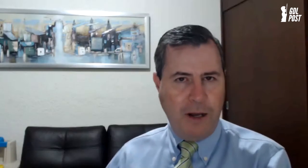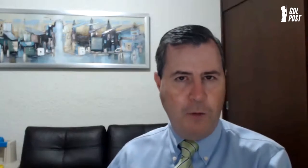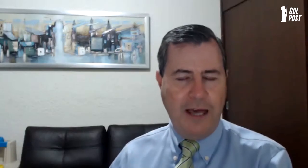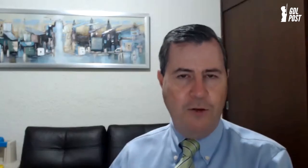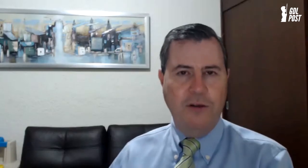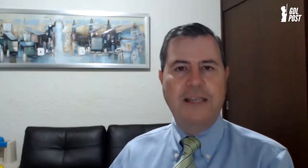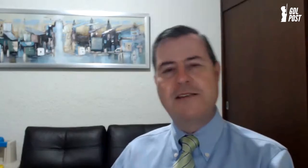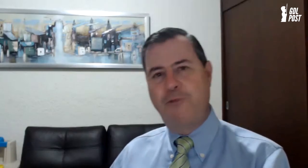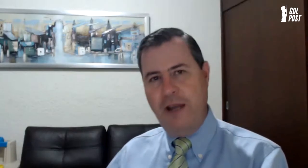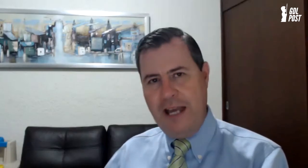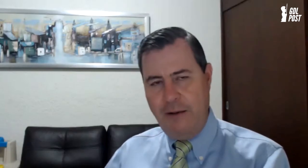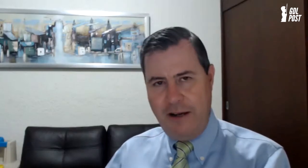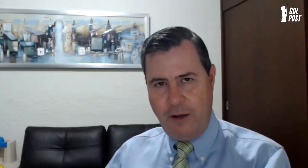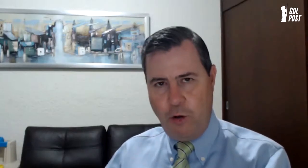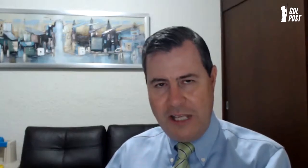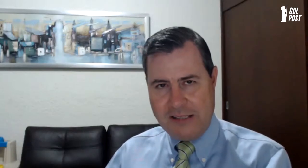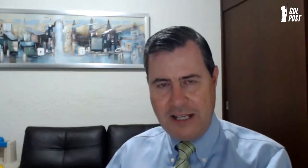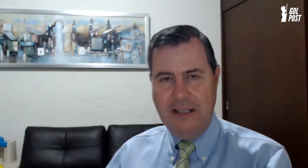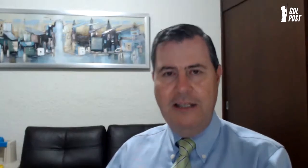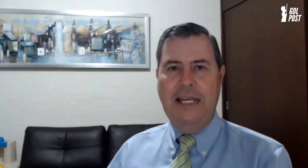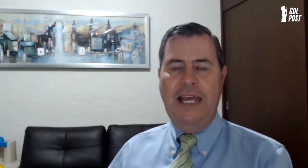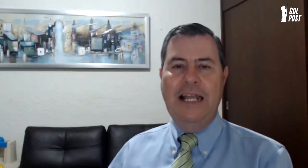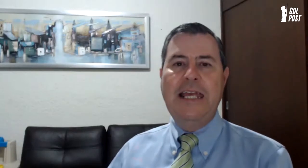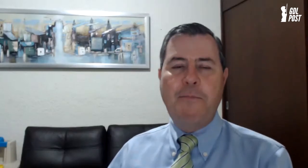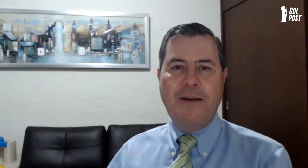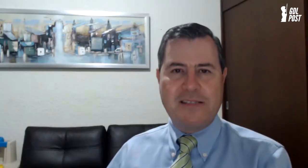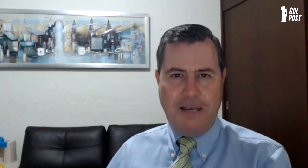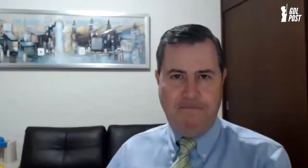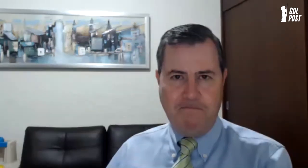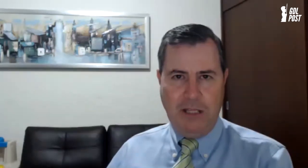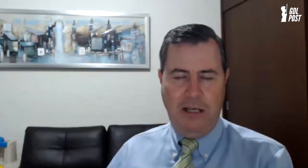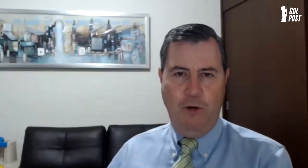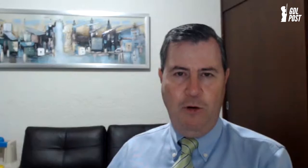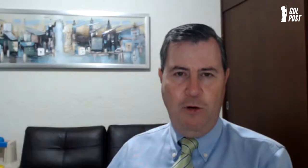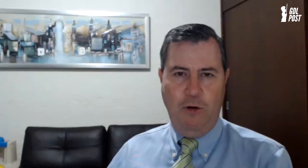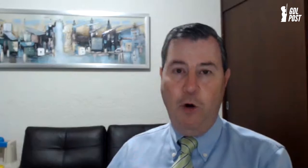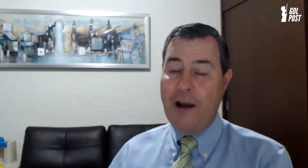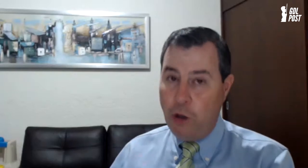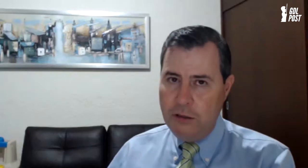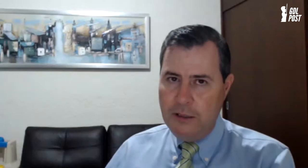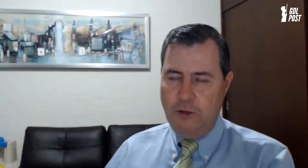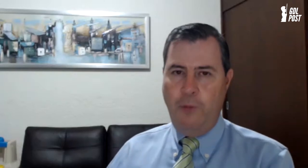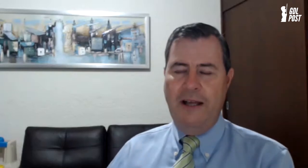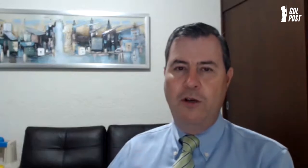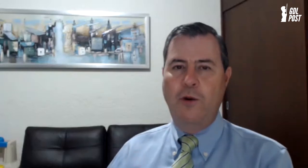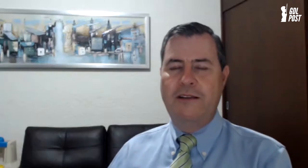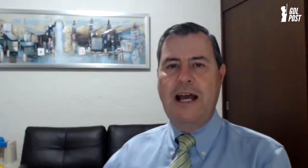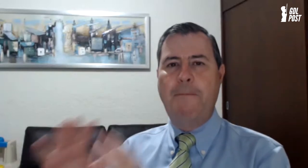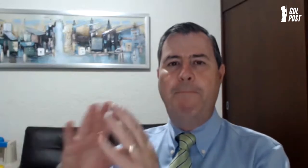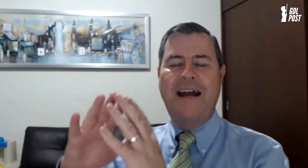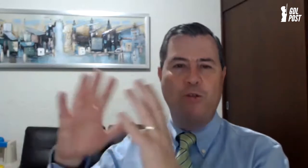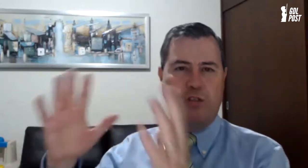fue palomeado y se fue al Verde Ecologista. El IEPC lo bajó tomando en